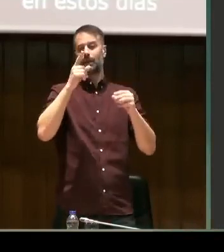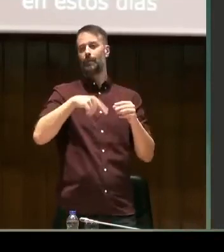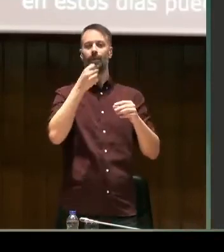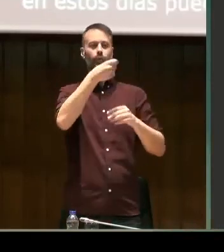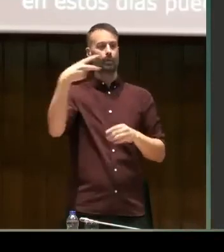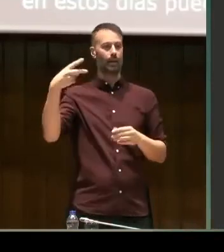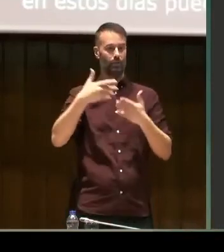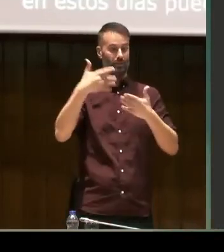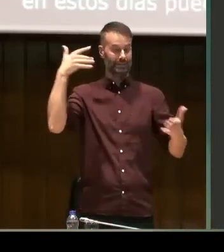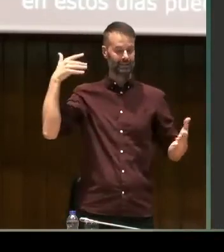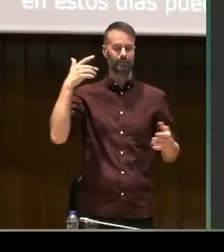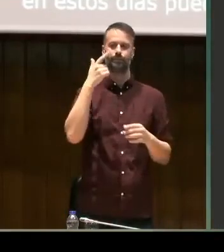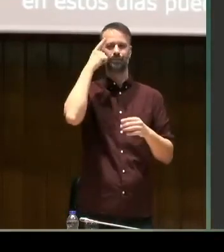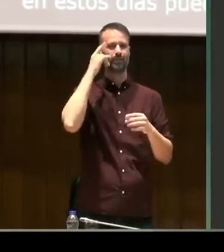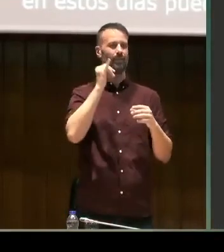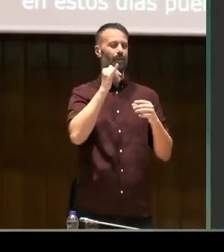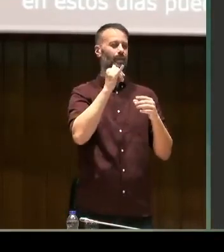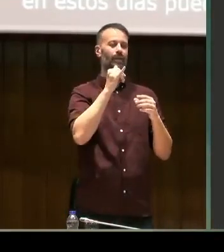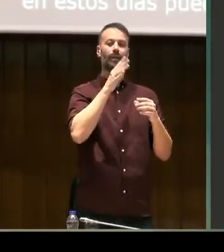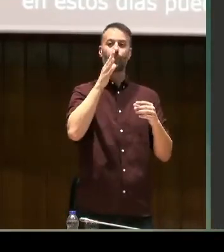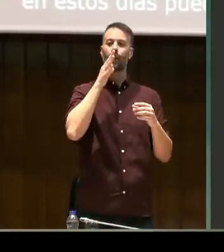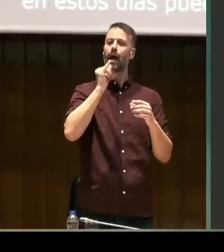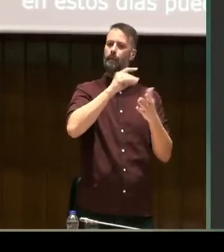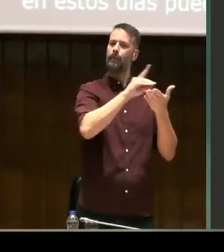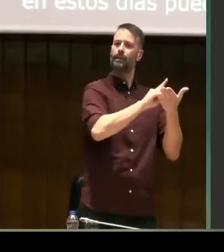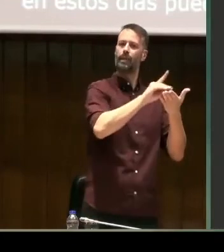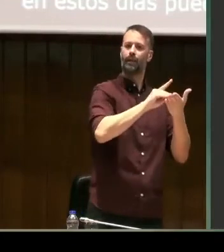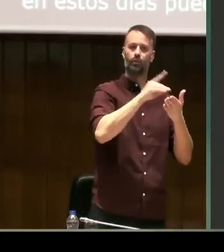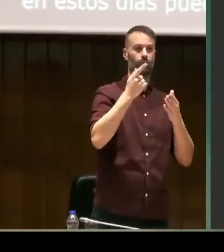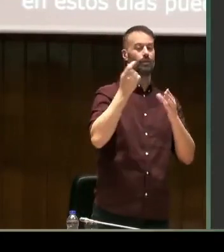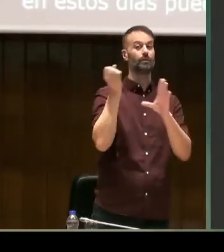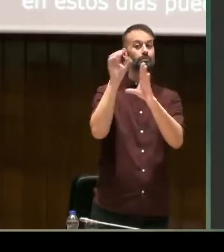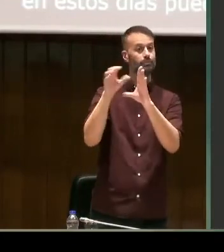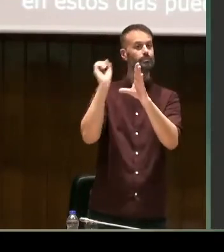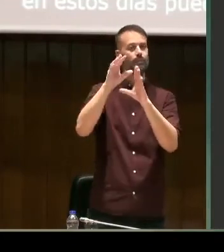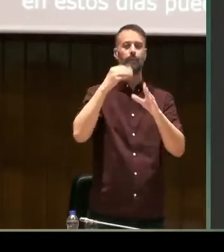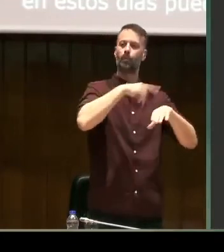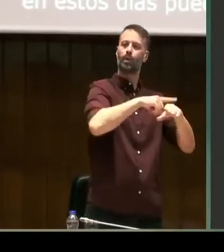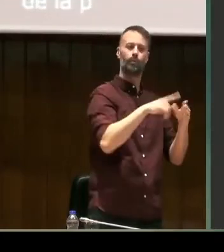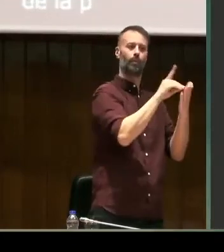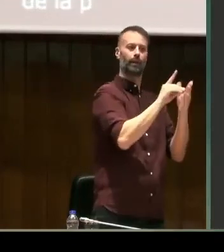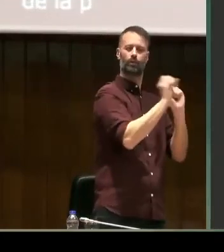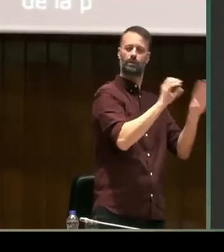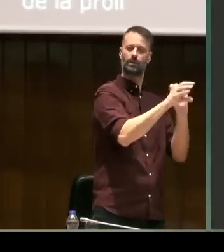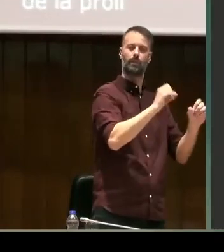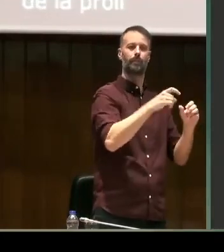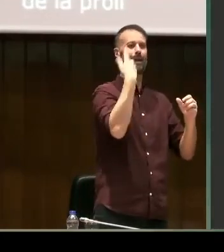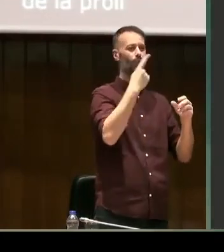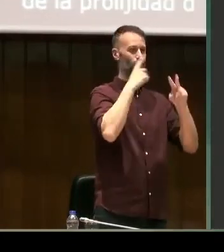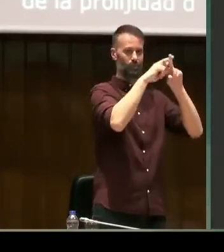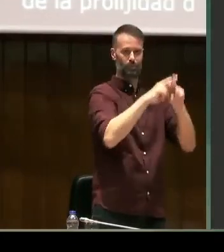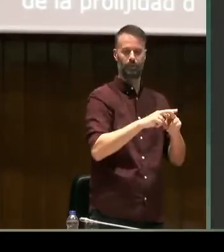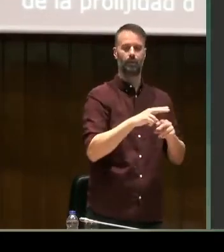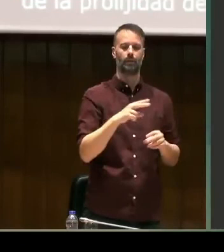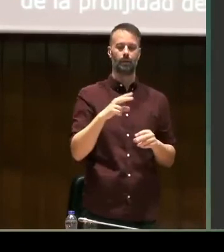Y a modo de conclusión, también quiero arrojar ciertos datos, resultados que hemos contenido